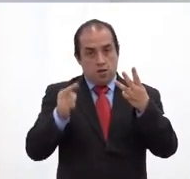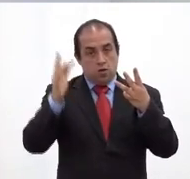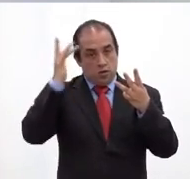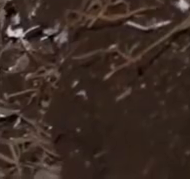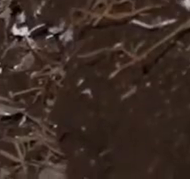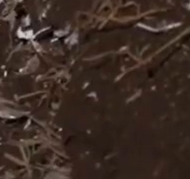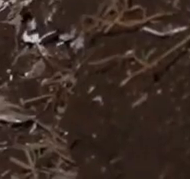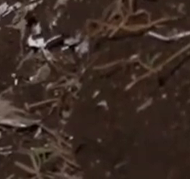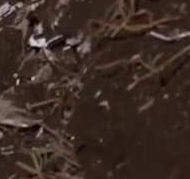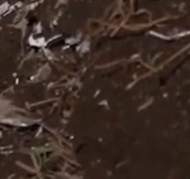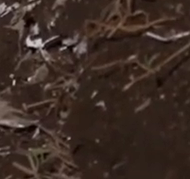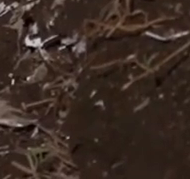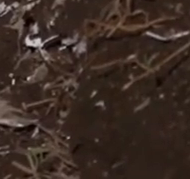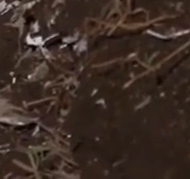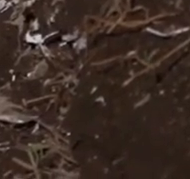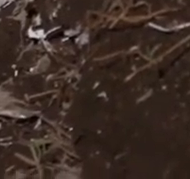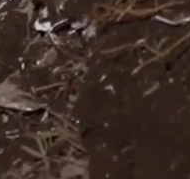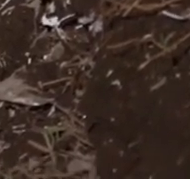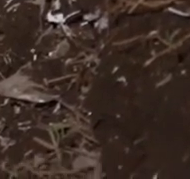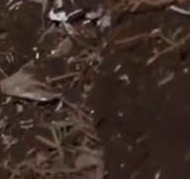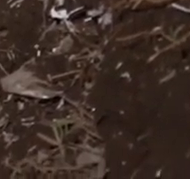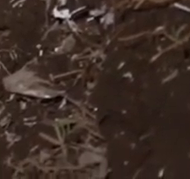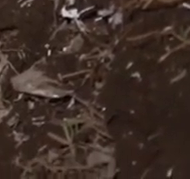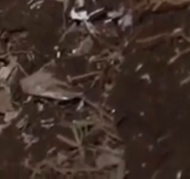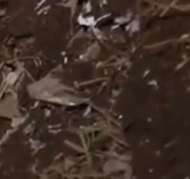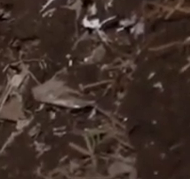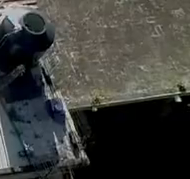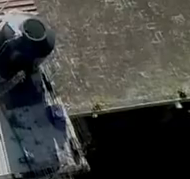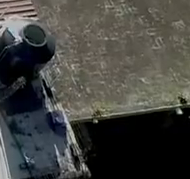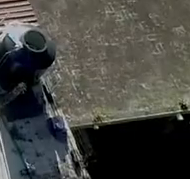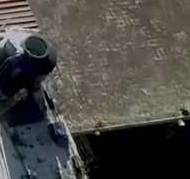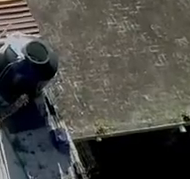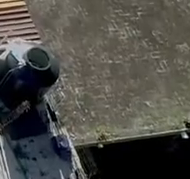el otro día ahí, que llega a la presa